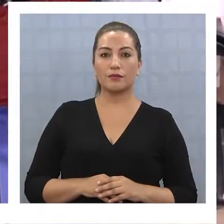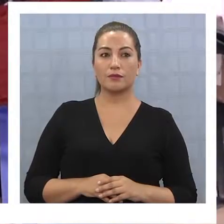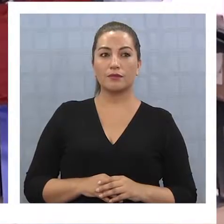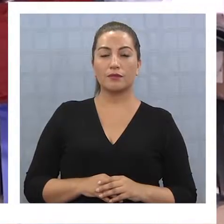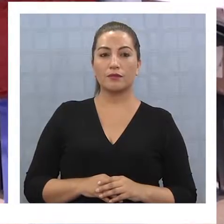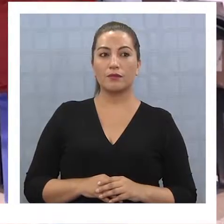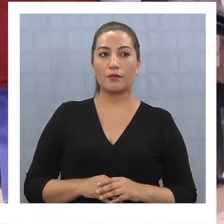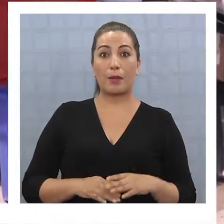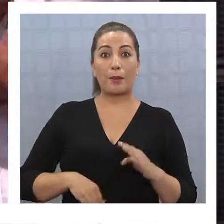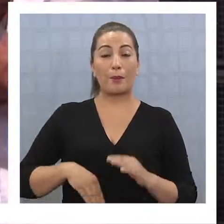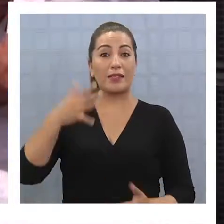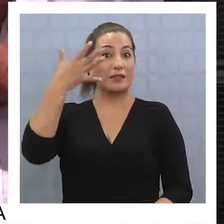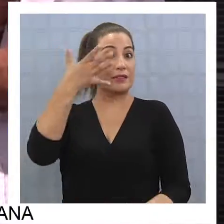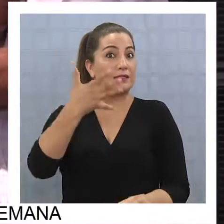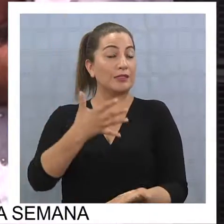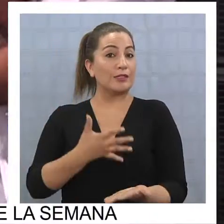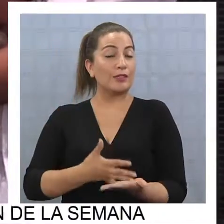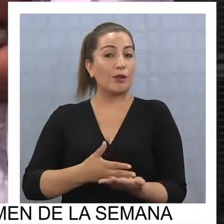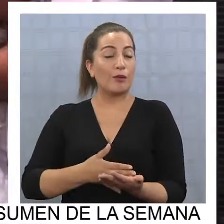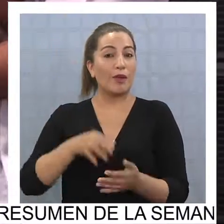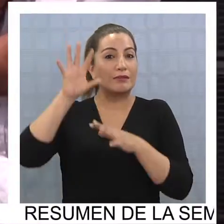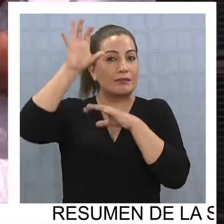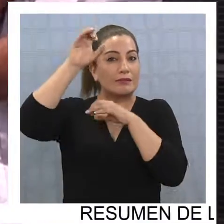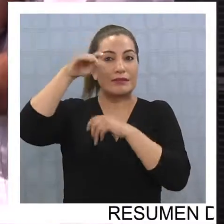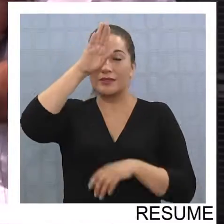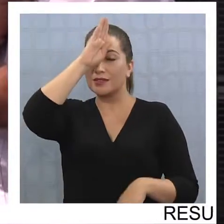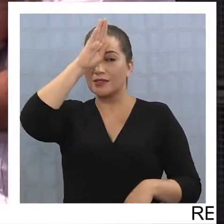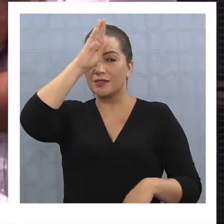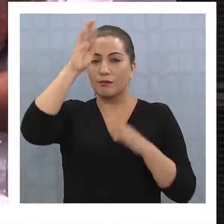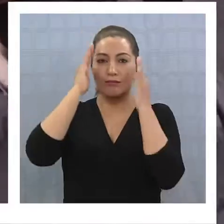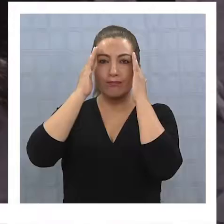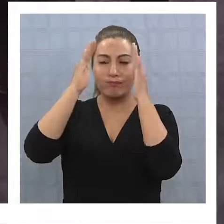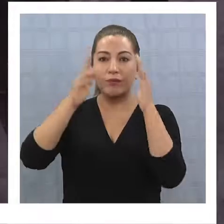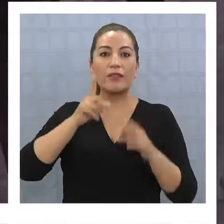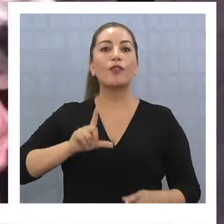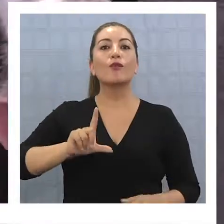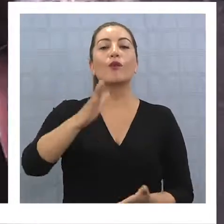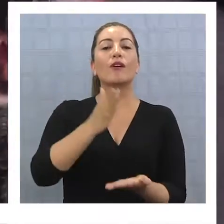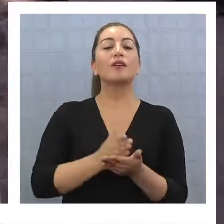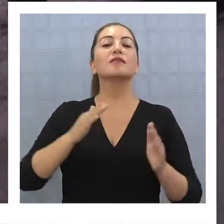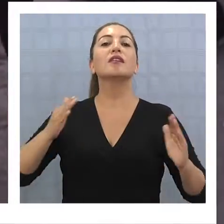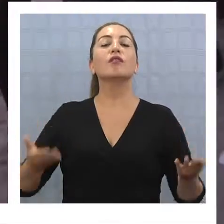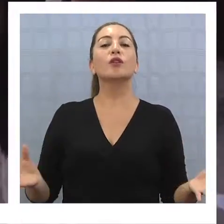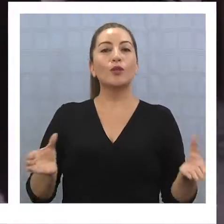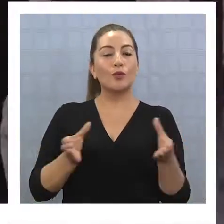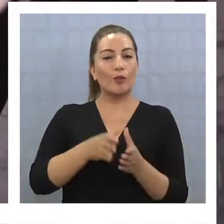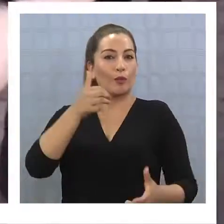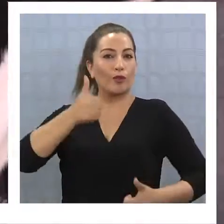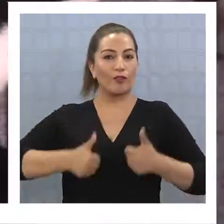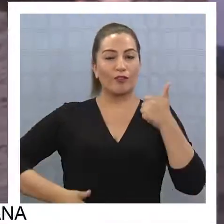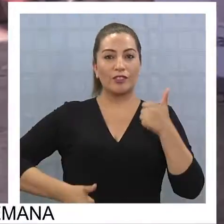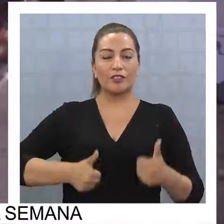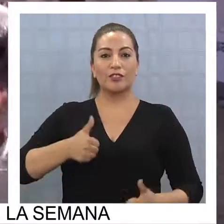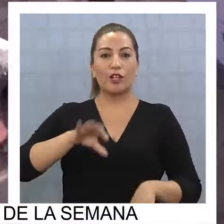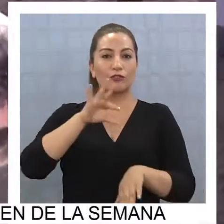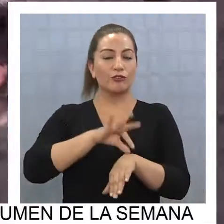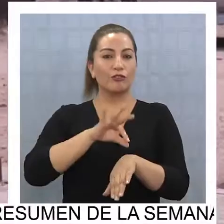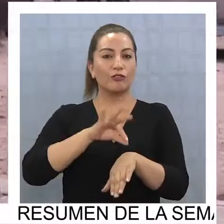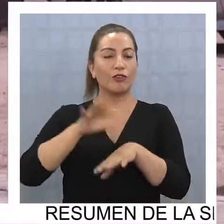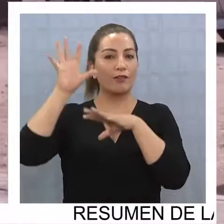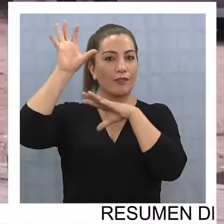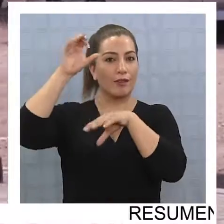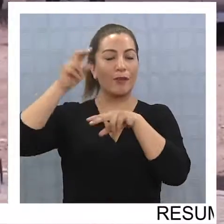Más de 5.000 mascotas, perros y gatos ha atendido desde julio a la fecha el equipo de profesionales veterinarios que